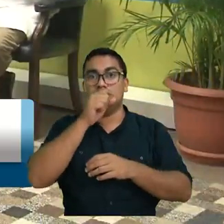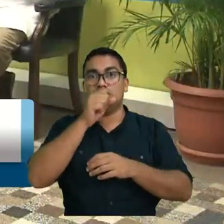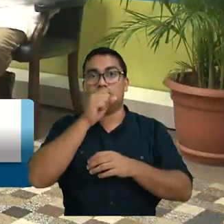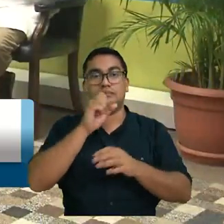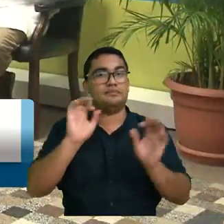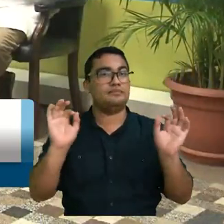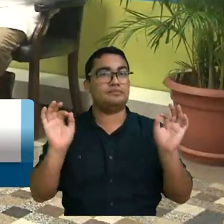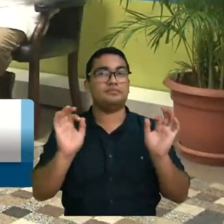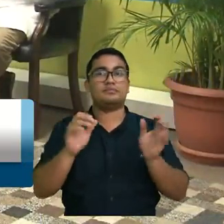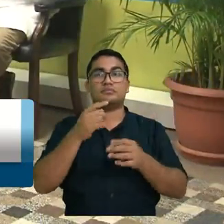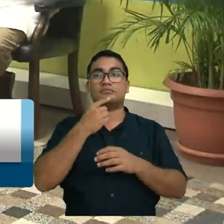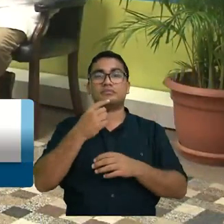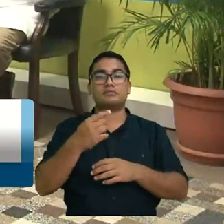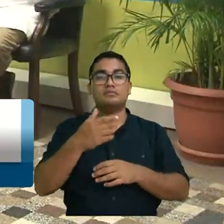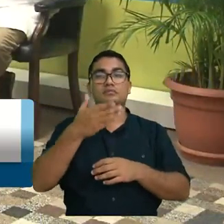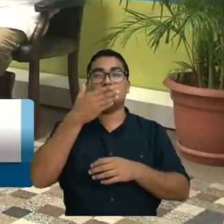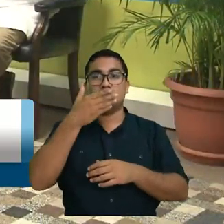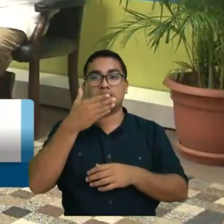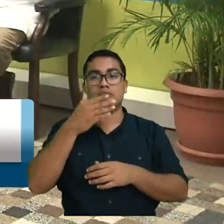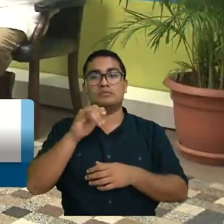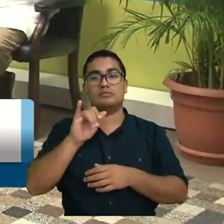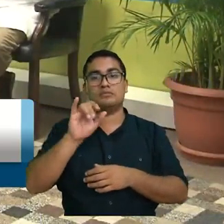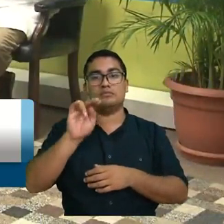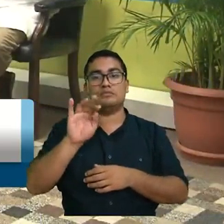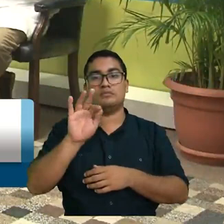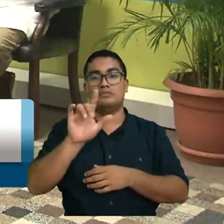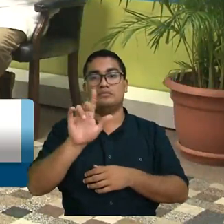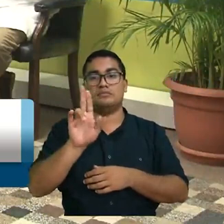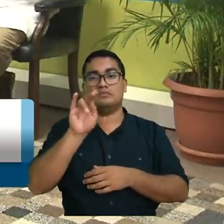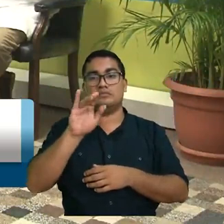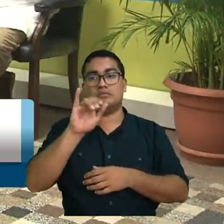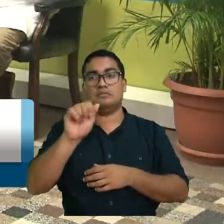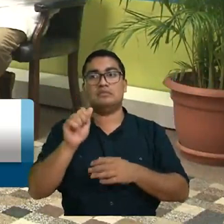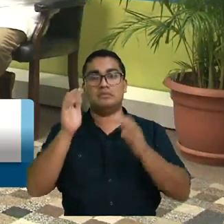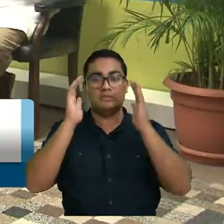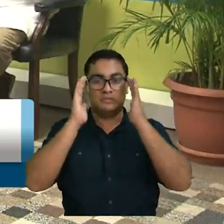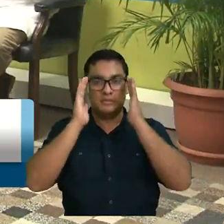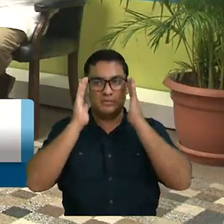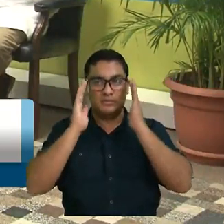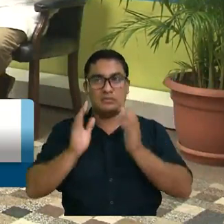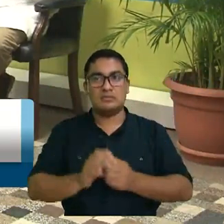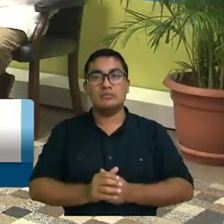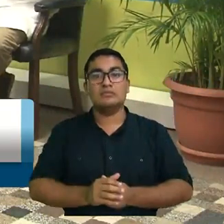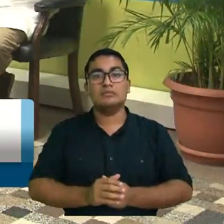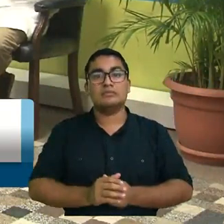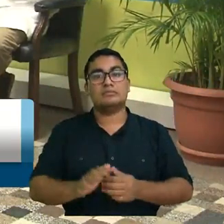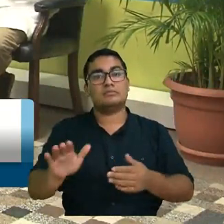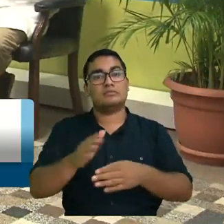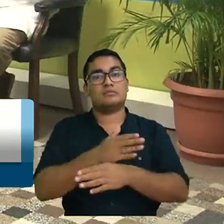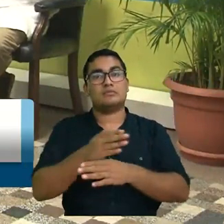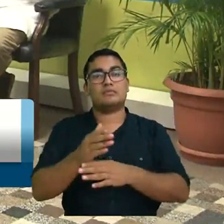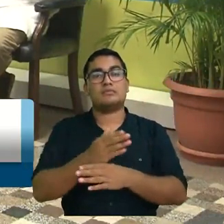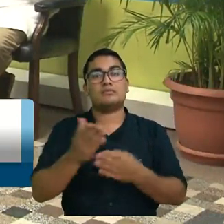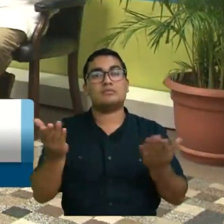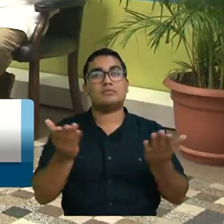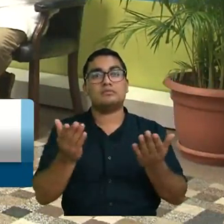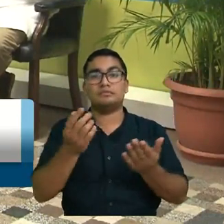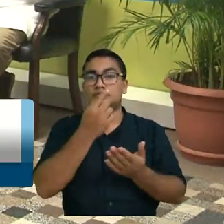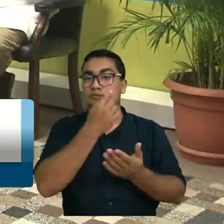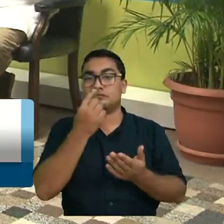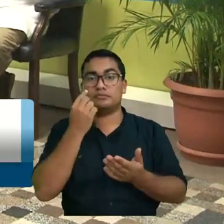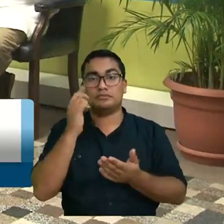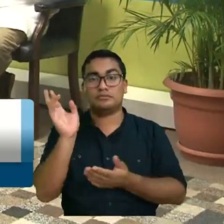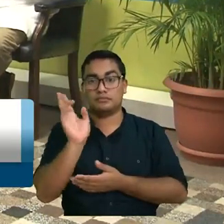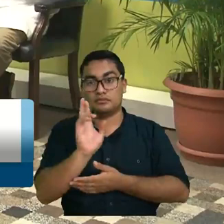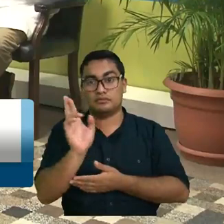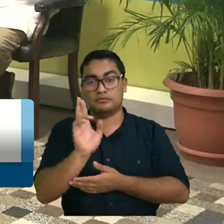En la influenza sí hay flema. Sí hay flema y hay bastante rinorrea, moqueadera con agua. Entonces esta es una diferencia, y los ojos rojos, que